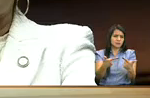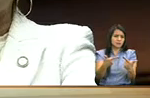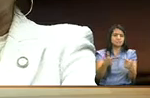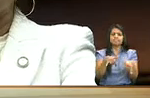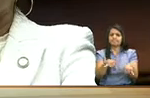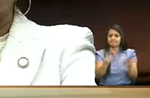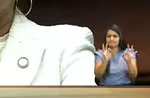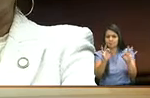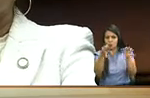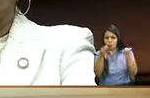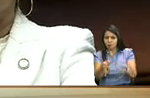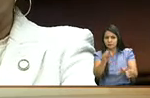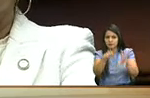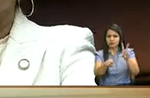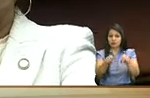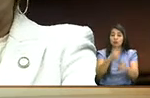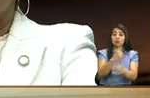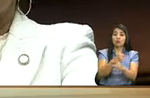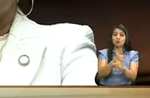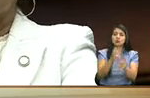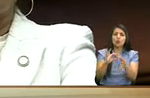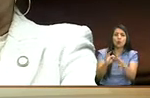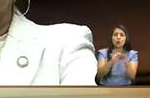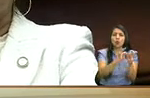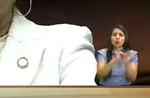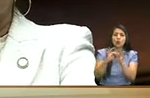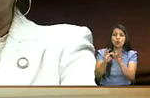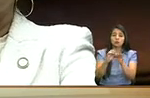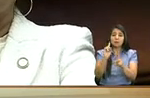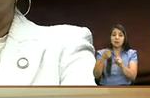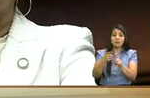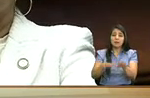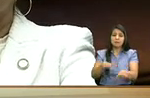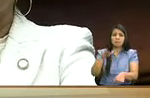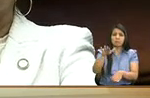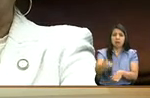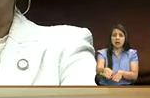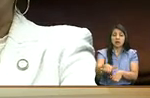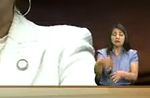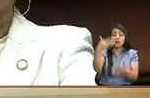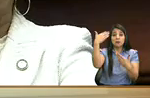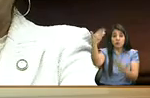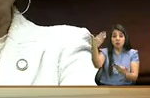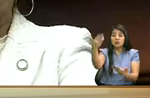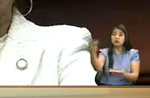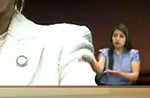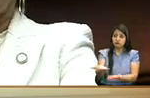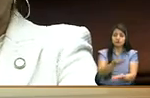es un paso que estamos dando juntos, porque los aportes de los políticos son